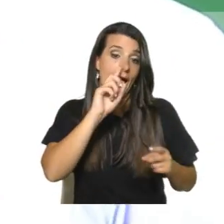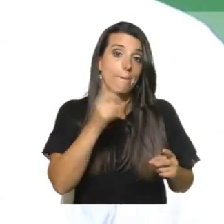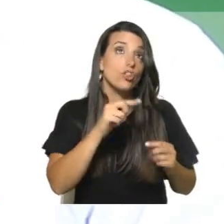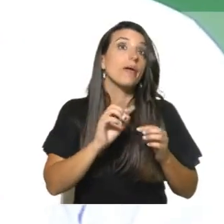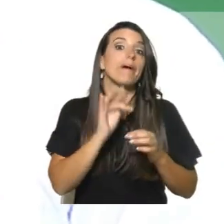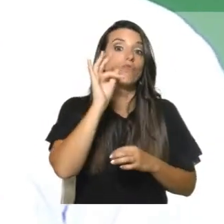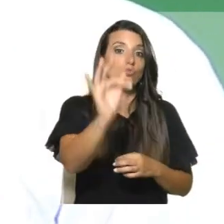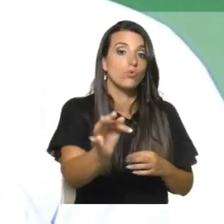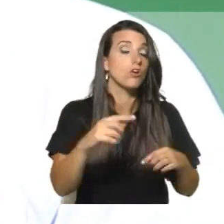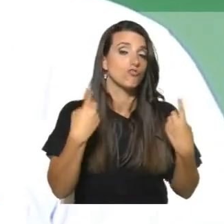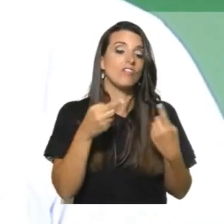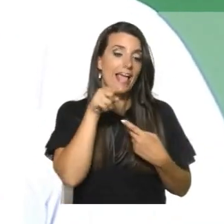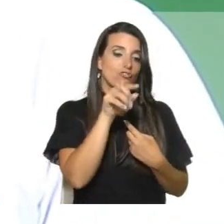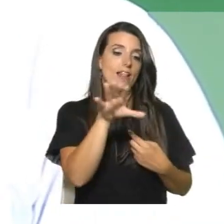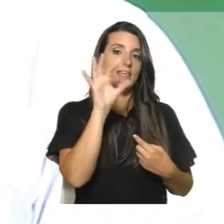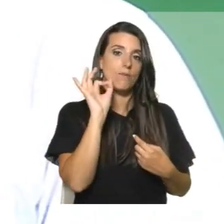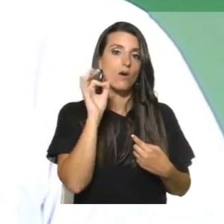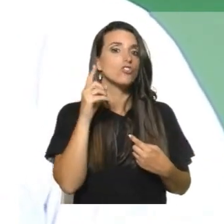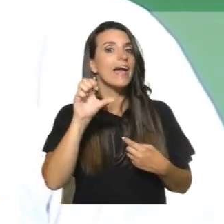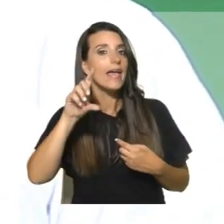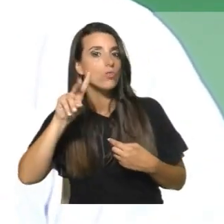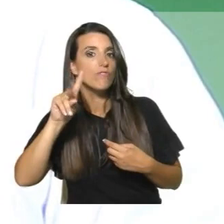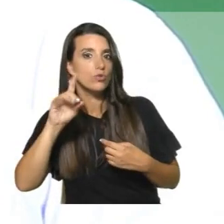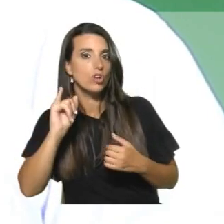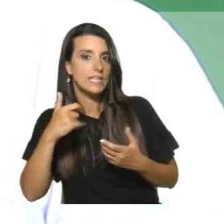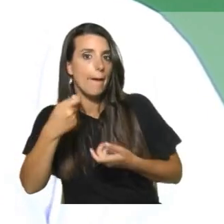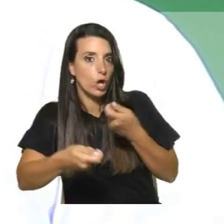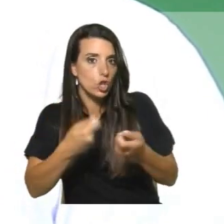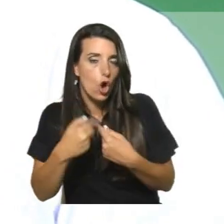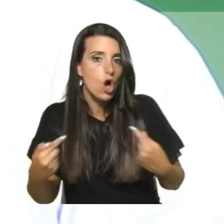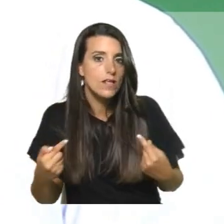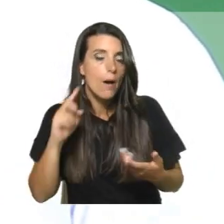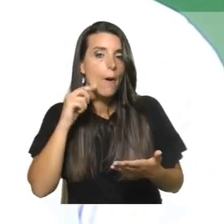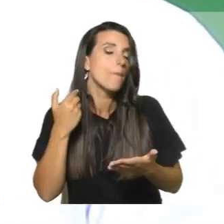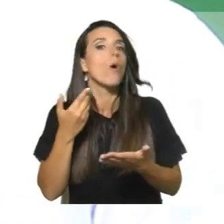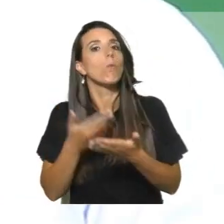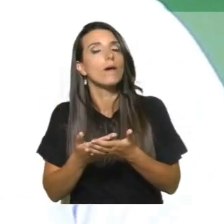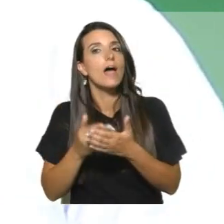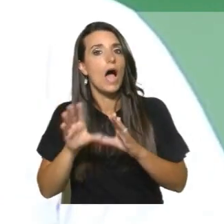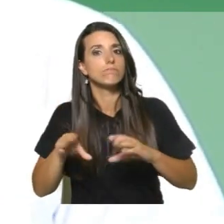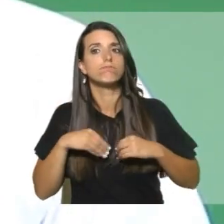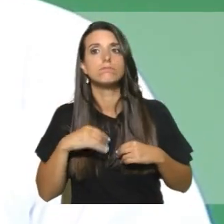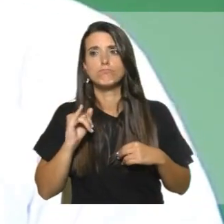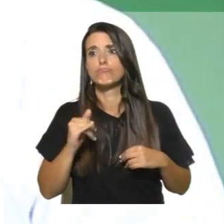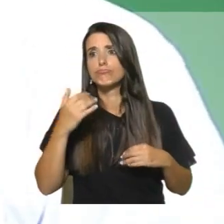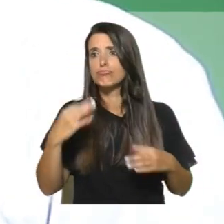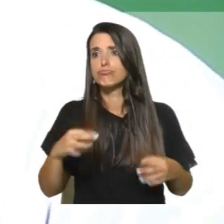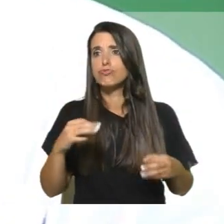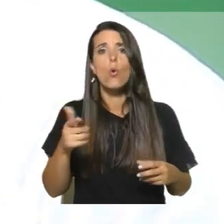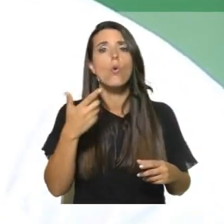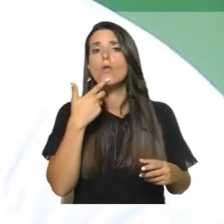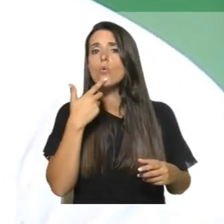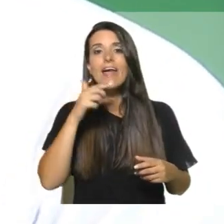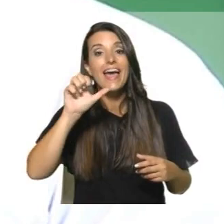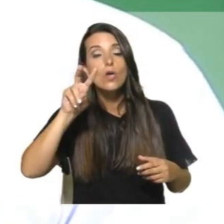en definitiva fue lo que hicimos. ¿Aportaron entonces lo que planteó? Se tomó. Yo creo que aportó, yo no tengo duda que